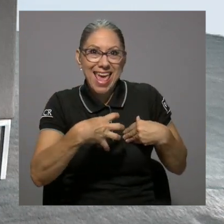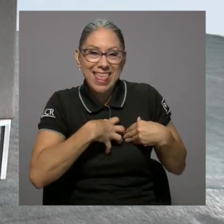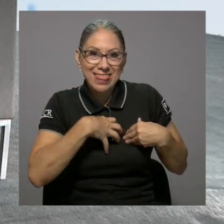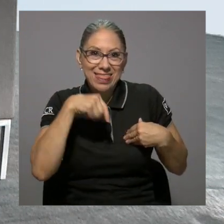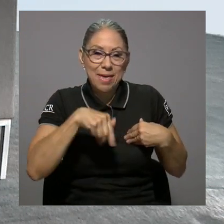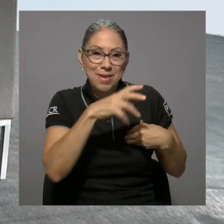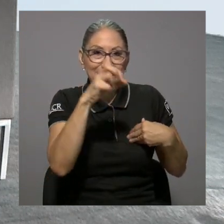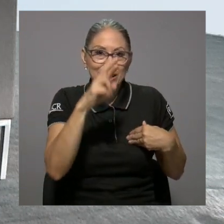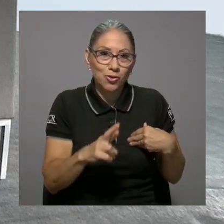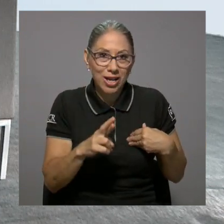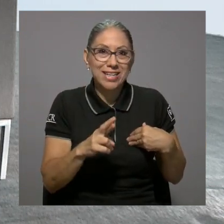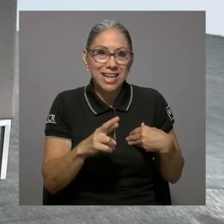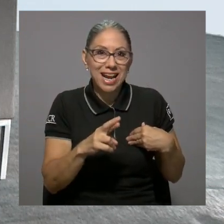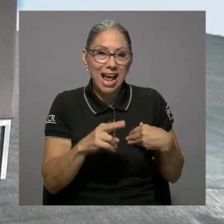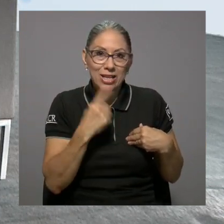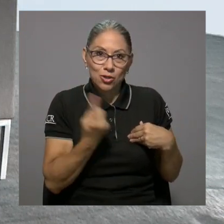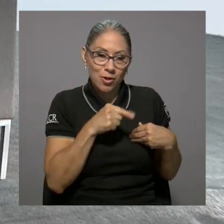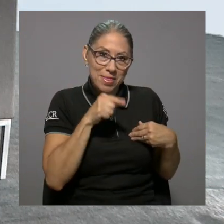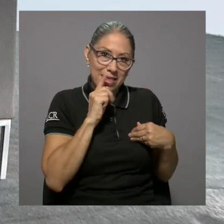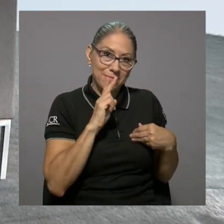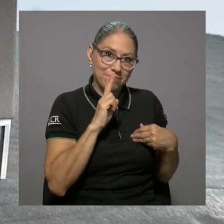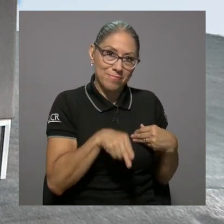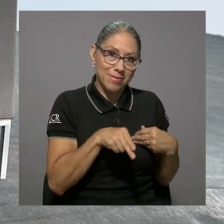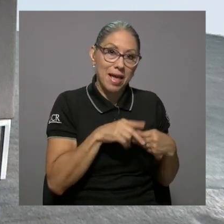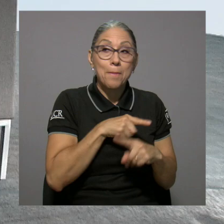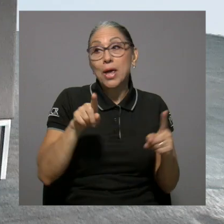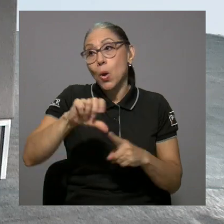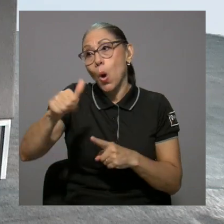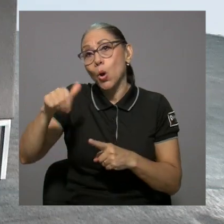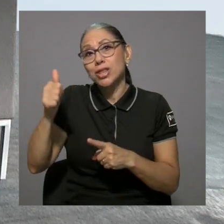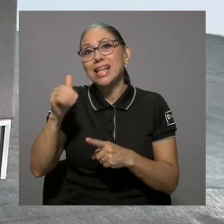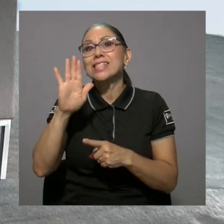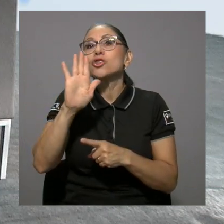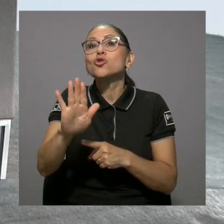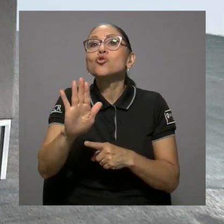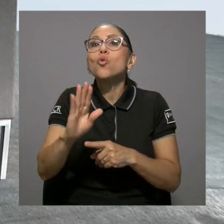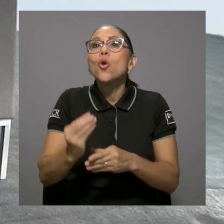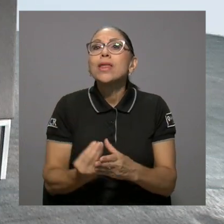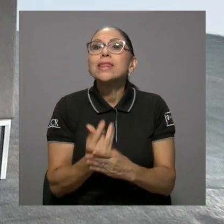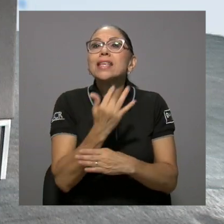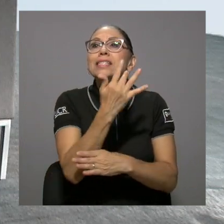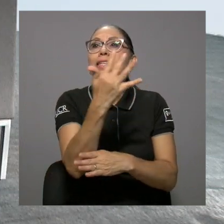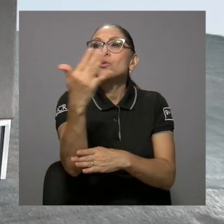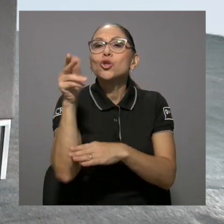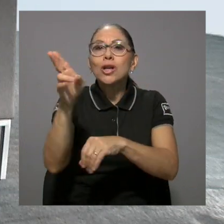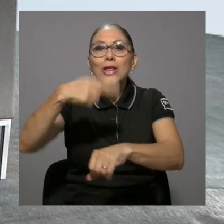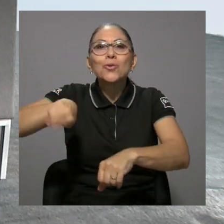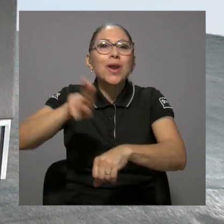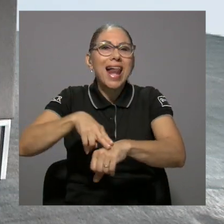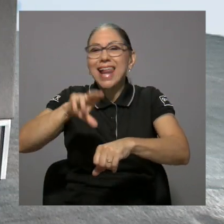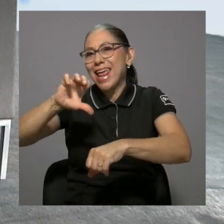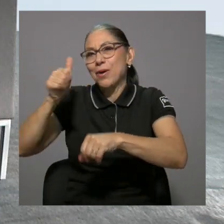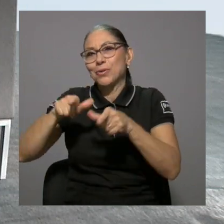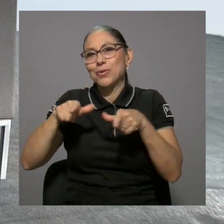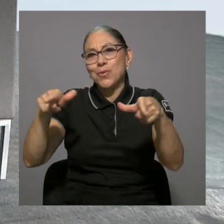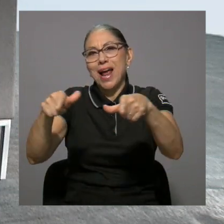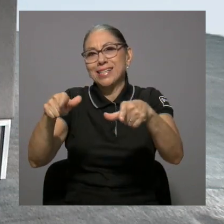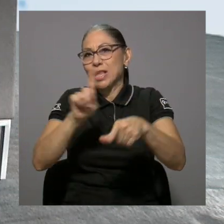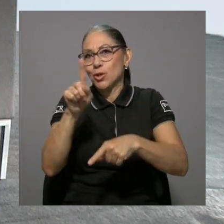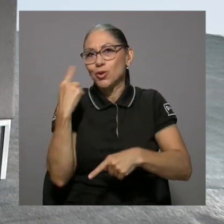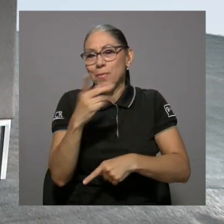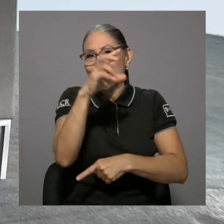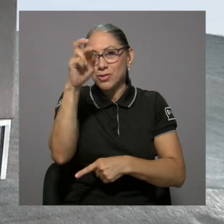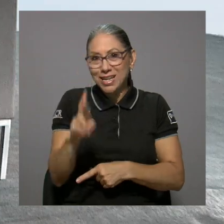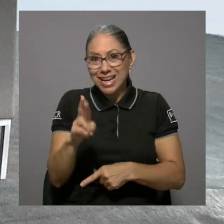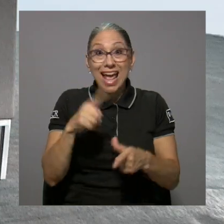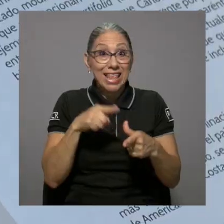algunas que su distribución natural va más allá de Costa Rica. Entonces el libro pues, puede ser utilizado por muchísima